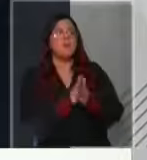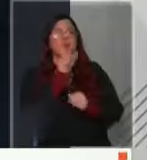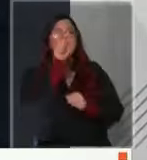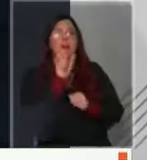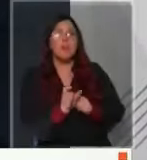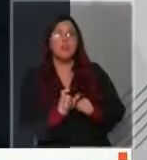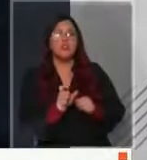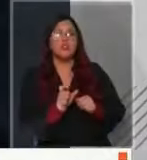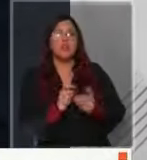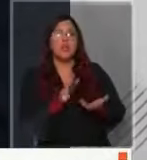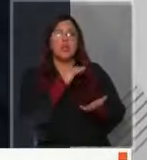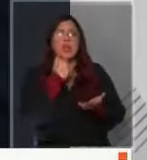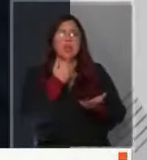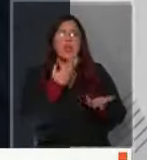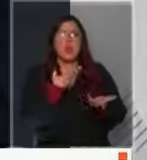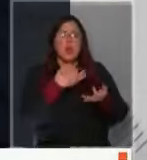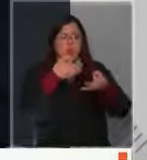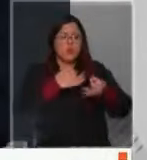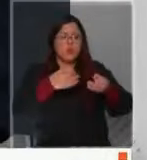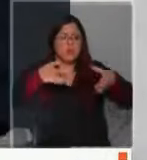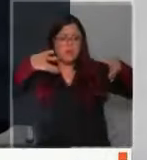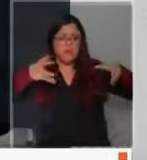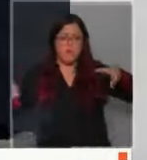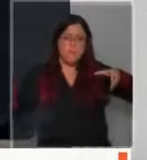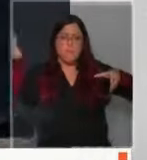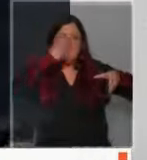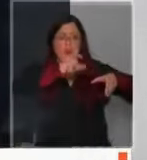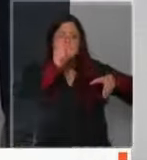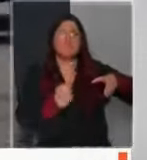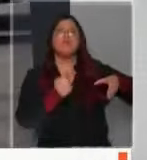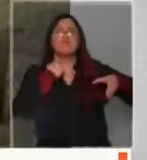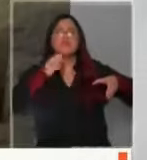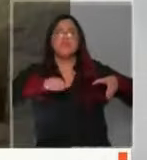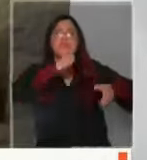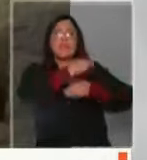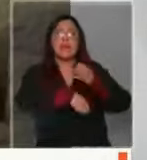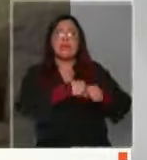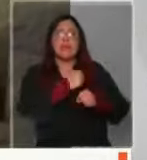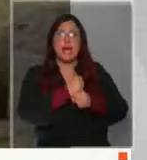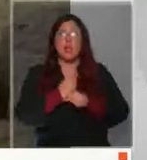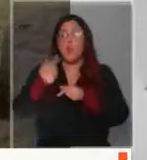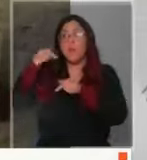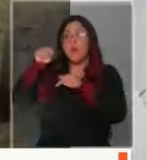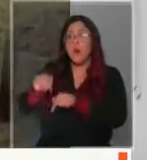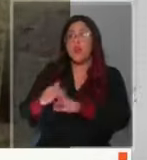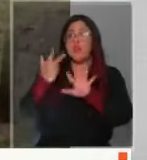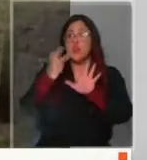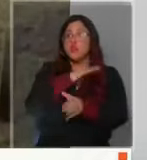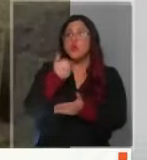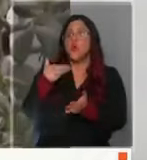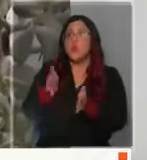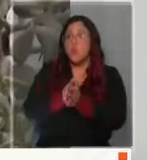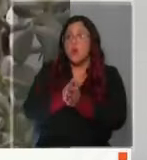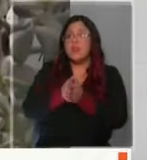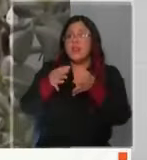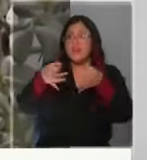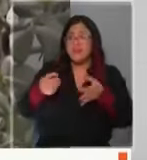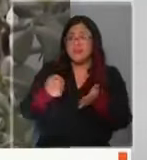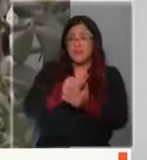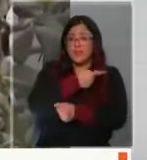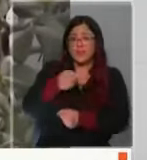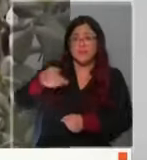arrastraron muerta dentro de un tambor. La víctima tenía solo 16 años. Sin embargo, los 8 asesinatos cometidos el último fin de